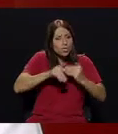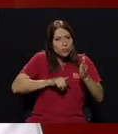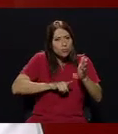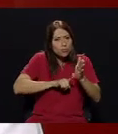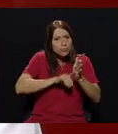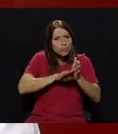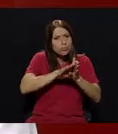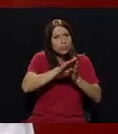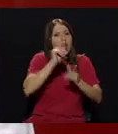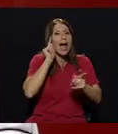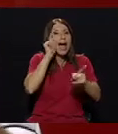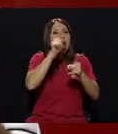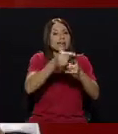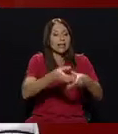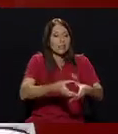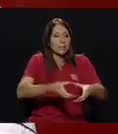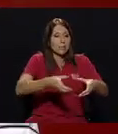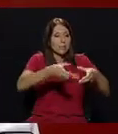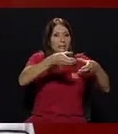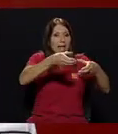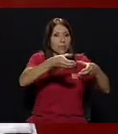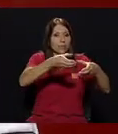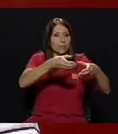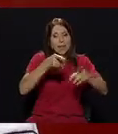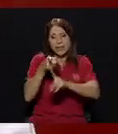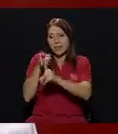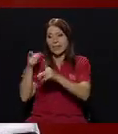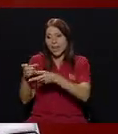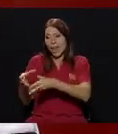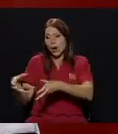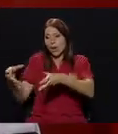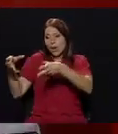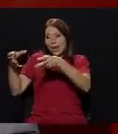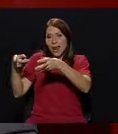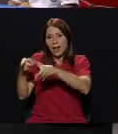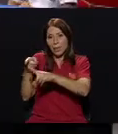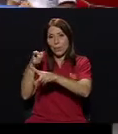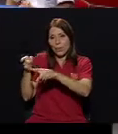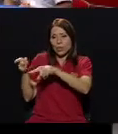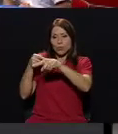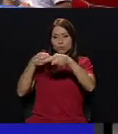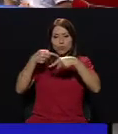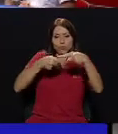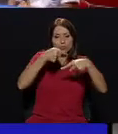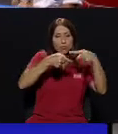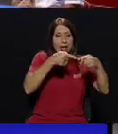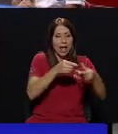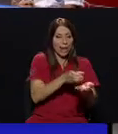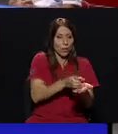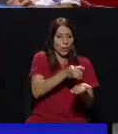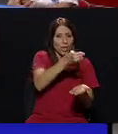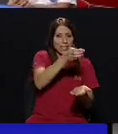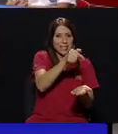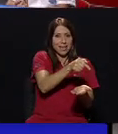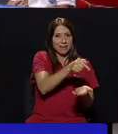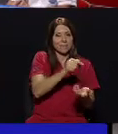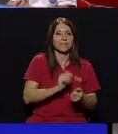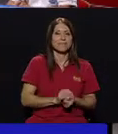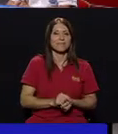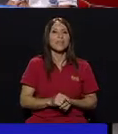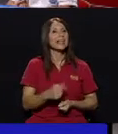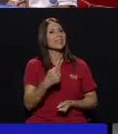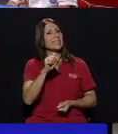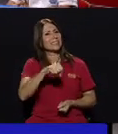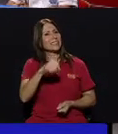ese prácticamente se puede decir que de la colmena a la botella. Claro. Sí. Un detalle, no sé, digamos, porque son como... Yo le